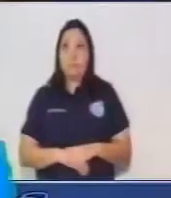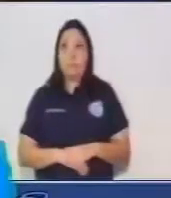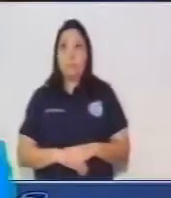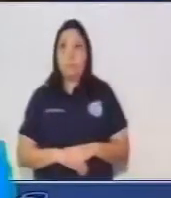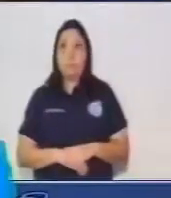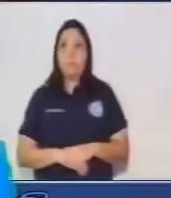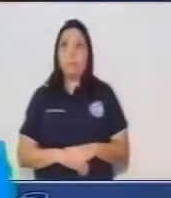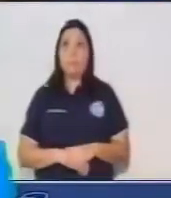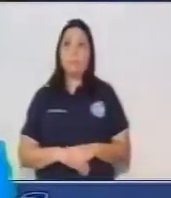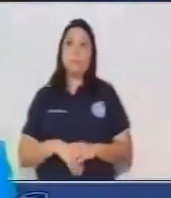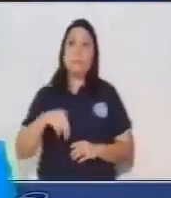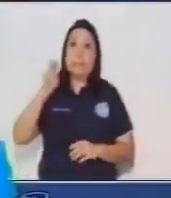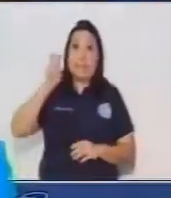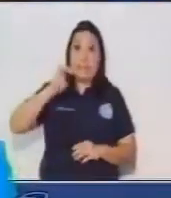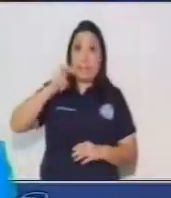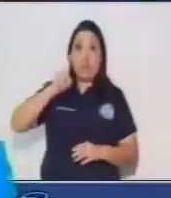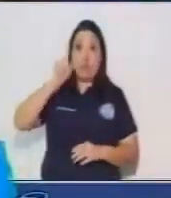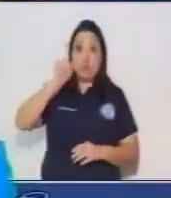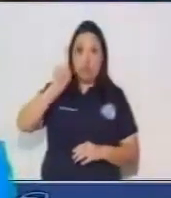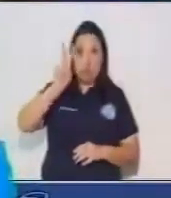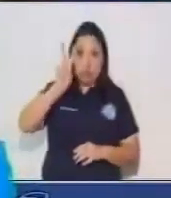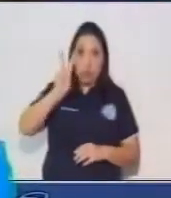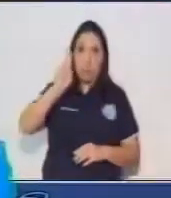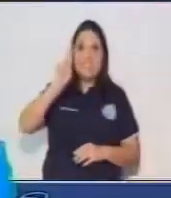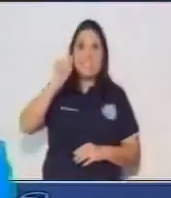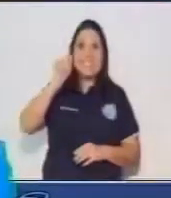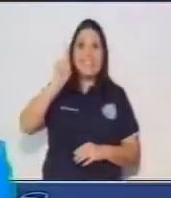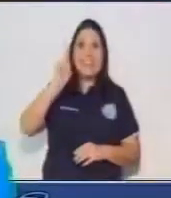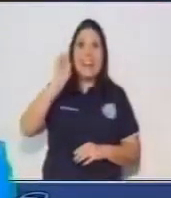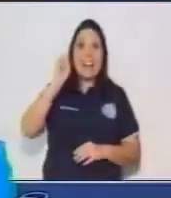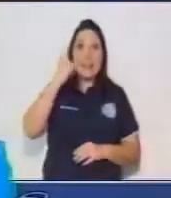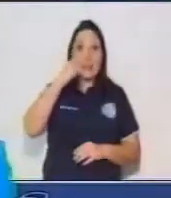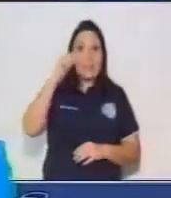Voy a necesitar 2 rayos para